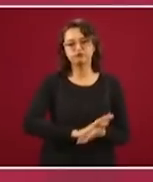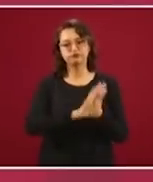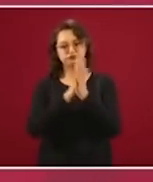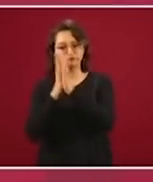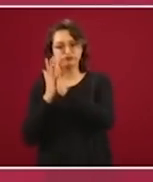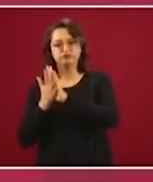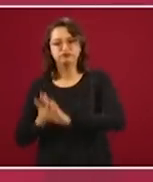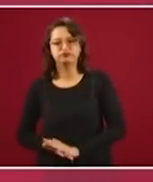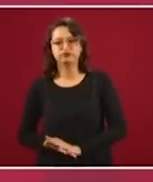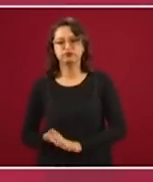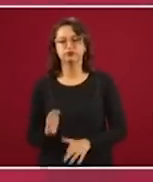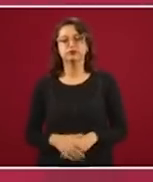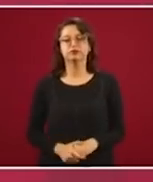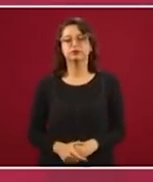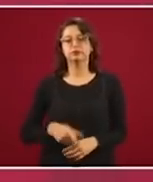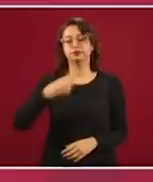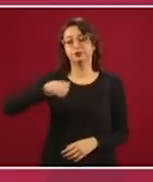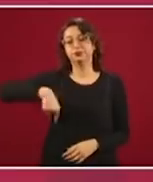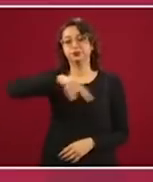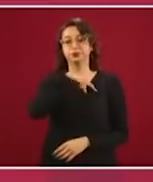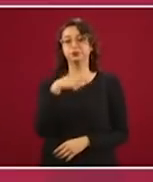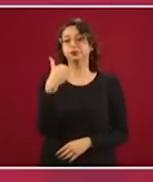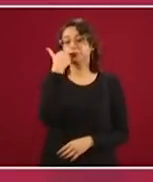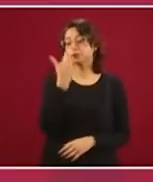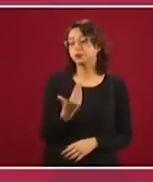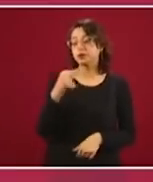Queremos que el servicio médico